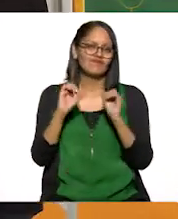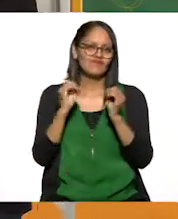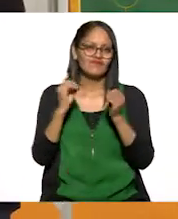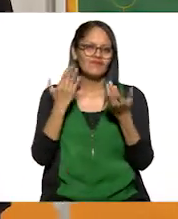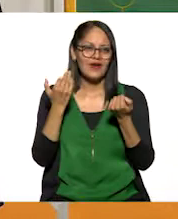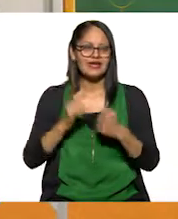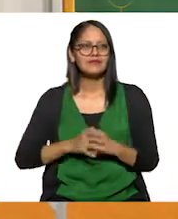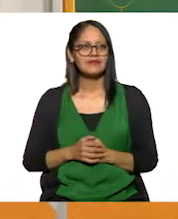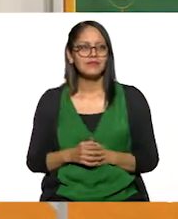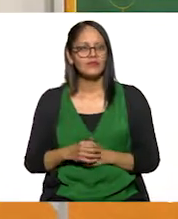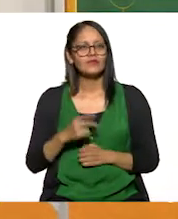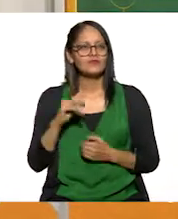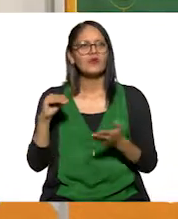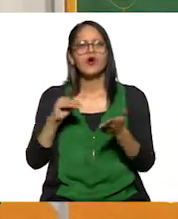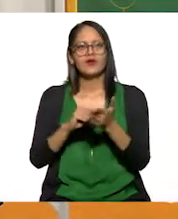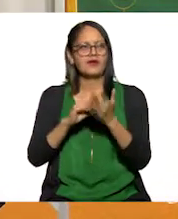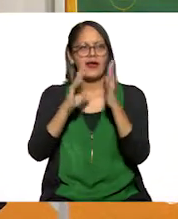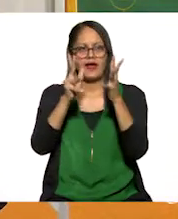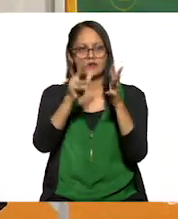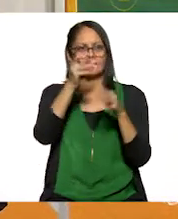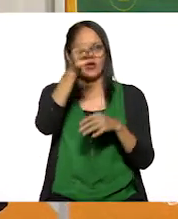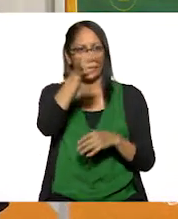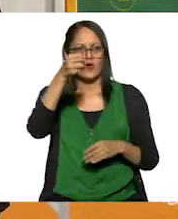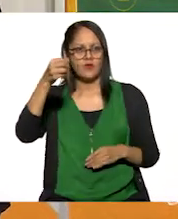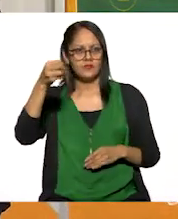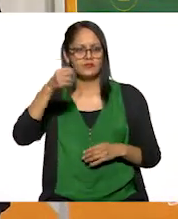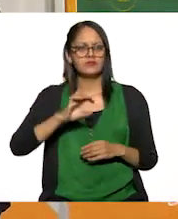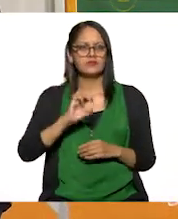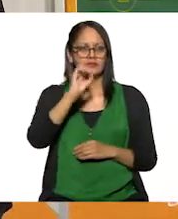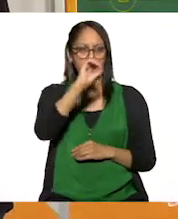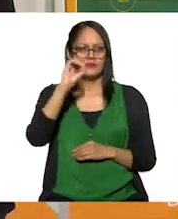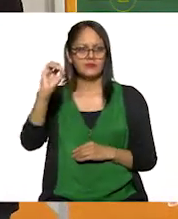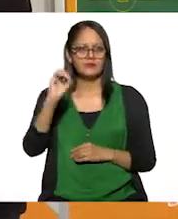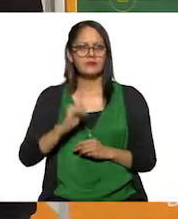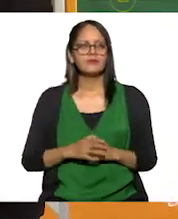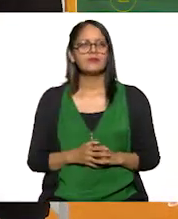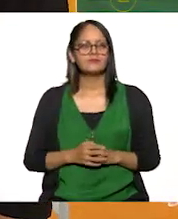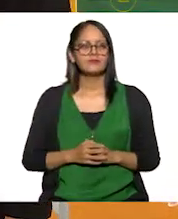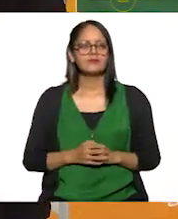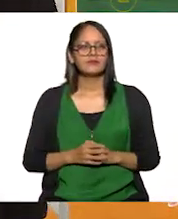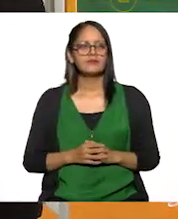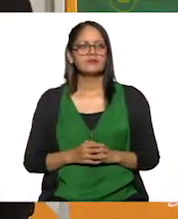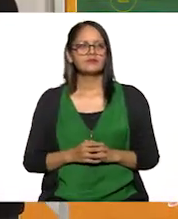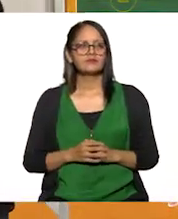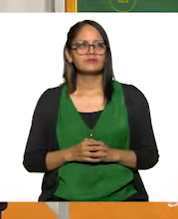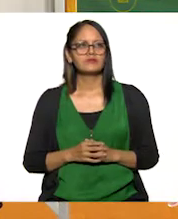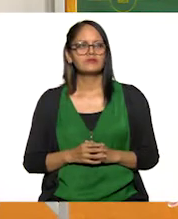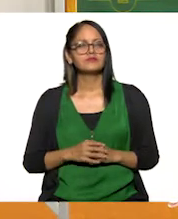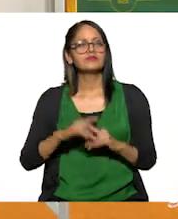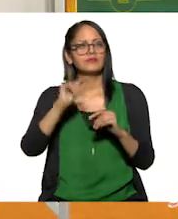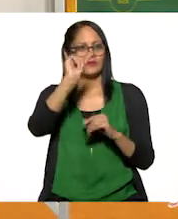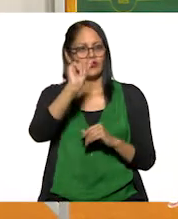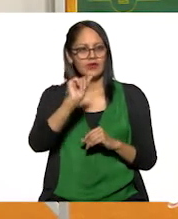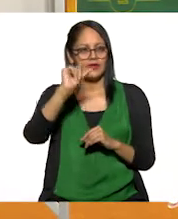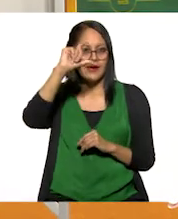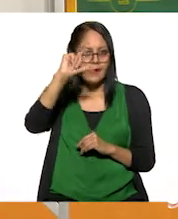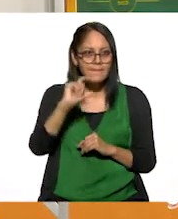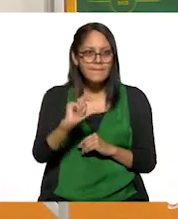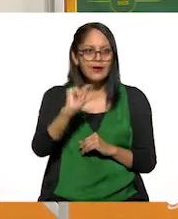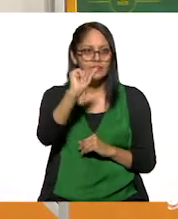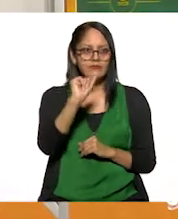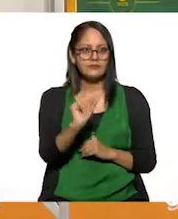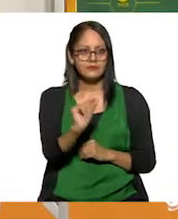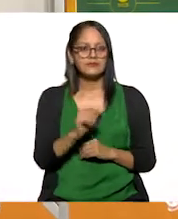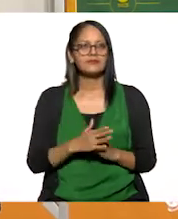minutos, por lo que continuamos. Los bajamos idéntico y bajamos los dos puntitos